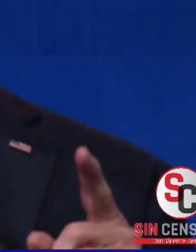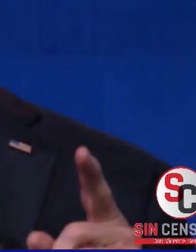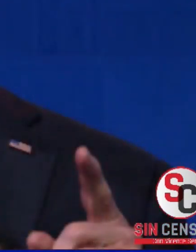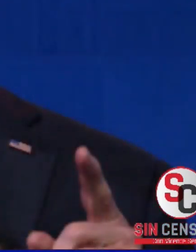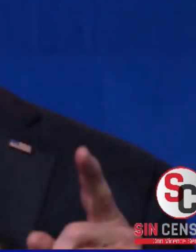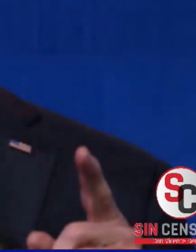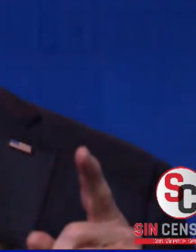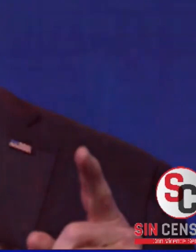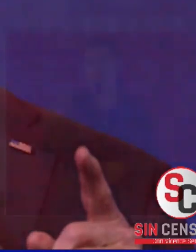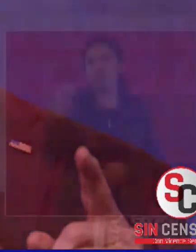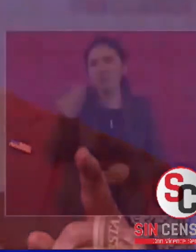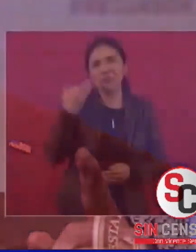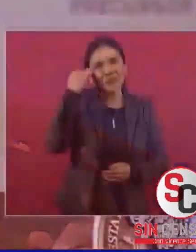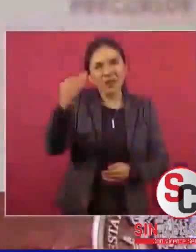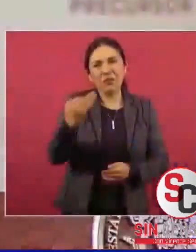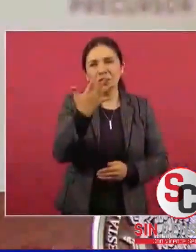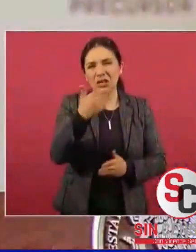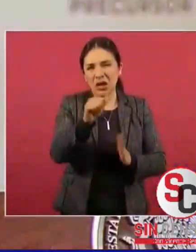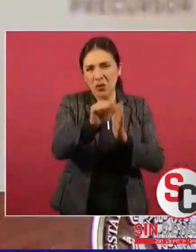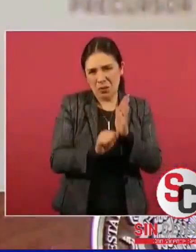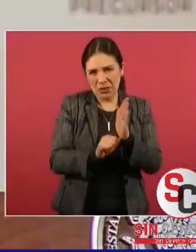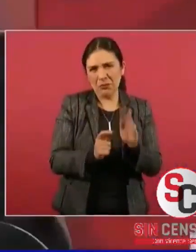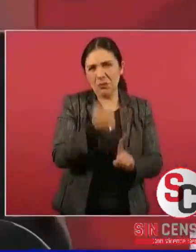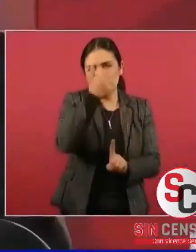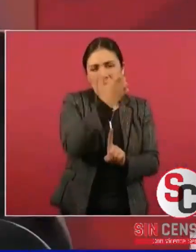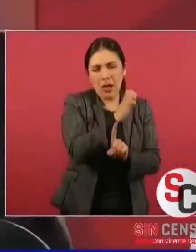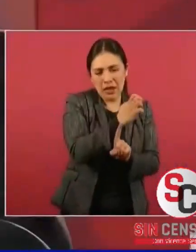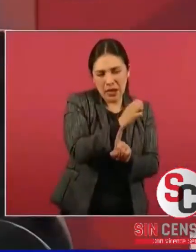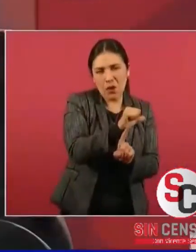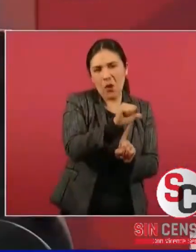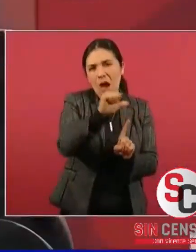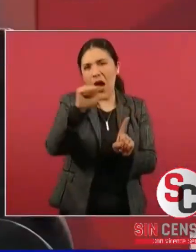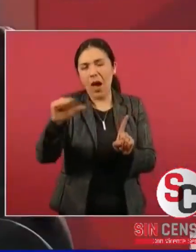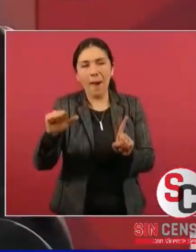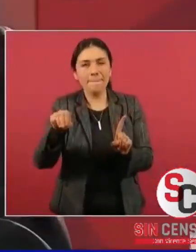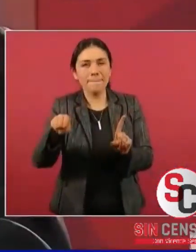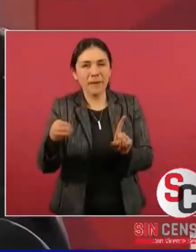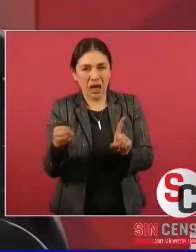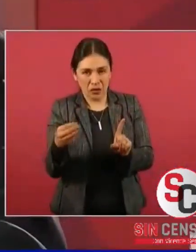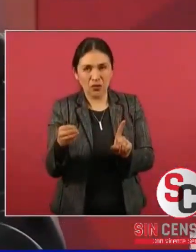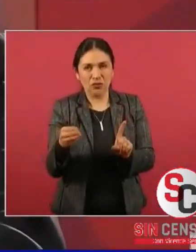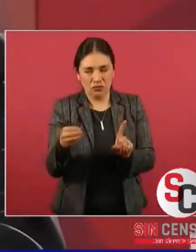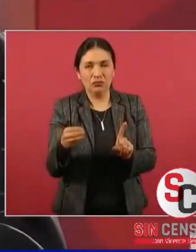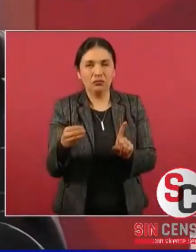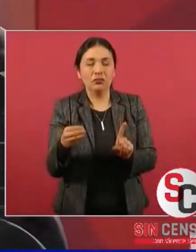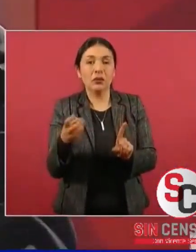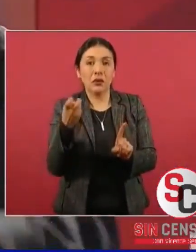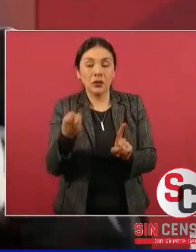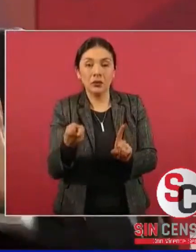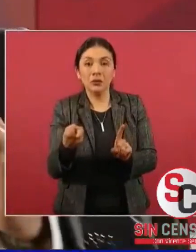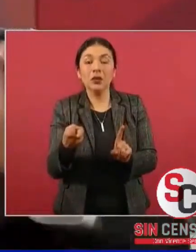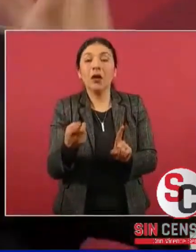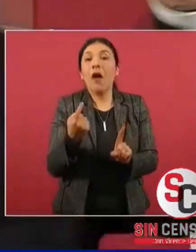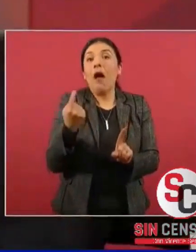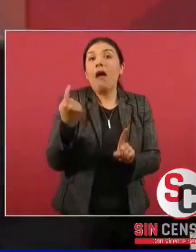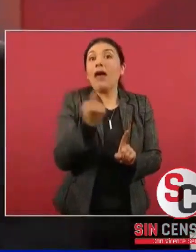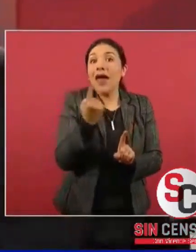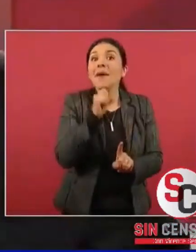sentía representado. Le dije, ya estuvo suave, presidente. Creo que fue el término. Ya estuvo suave,